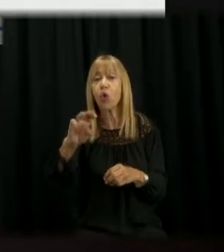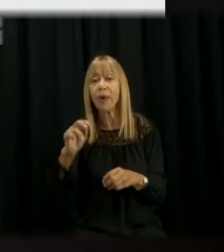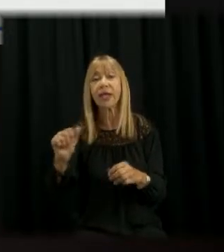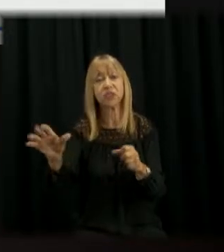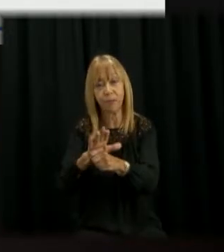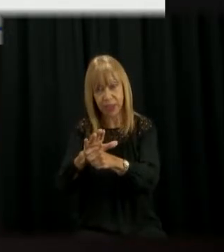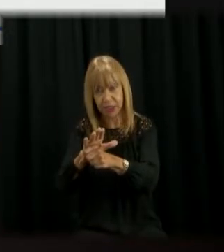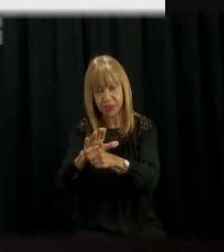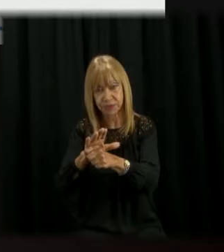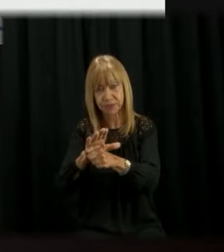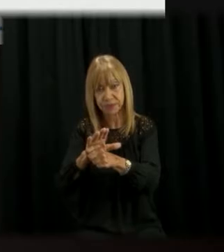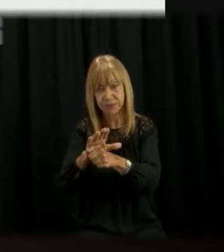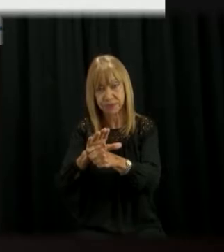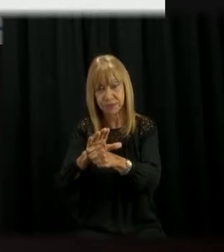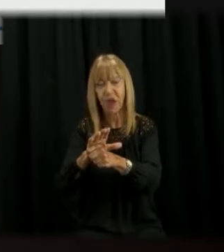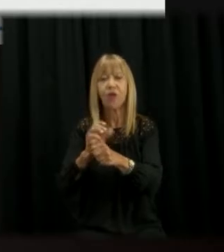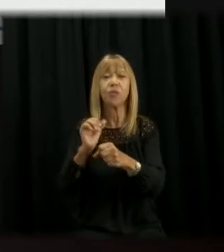y también